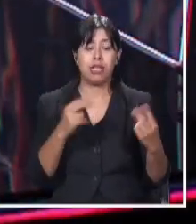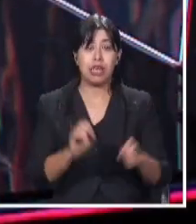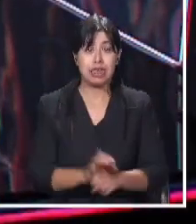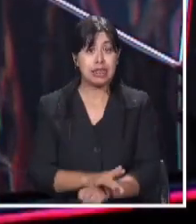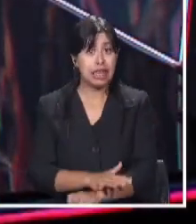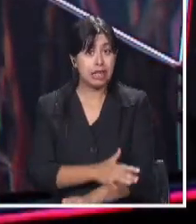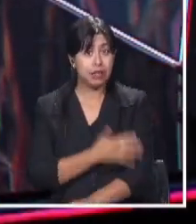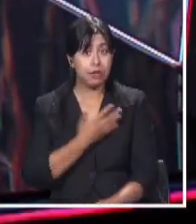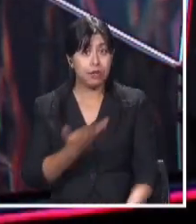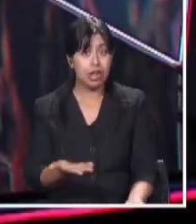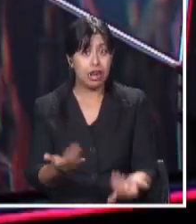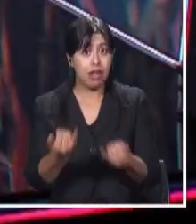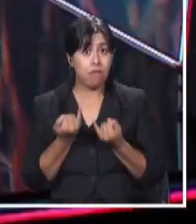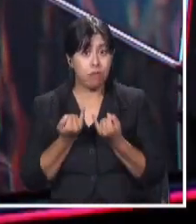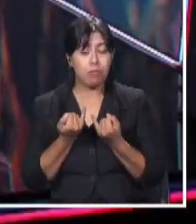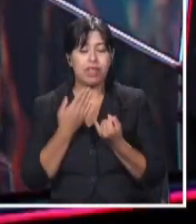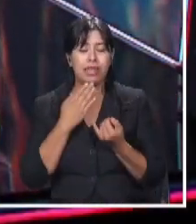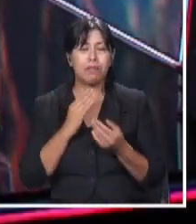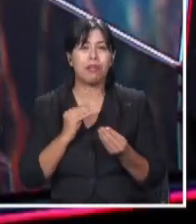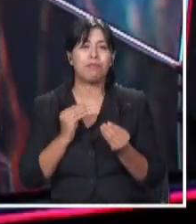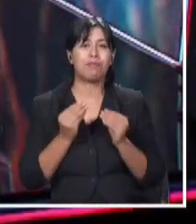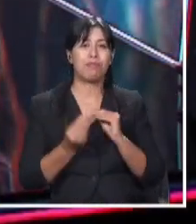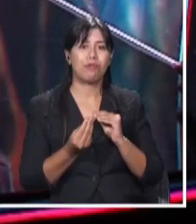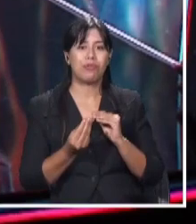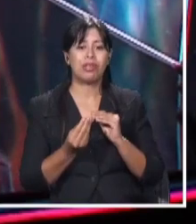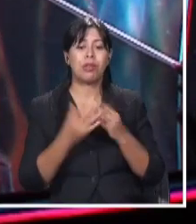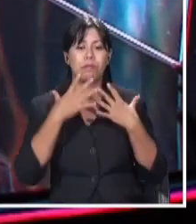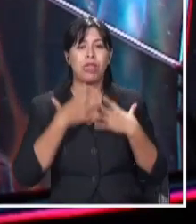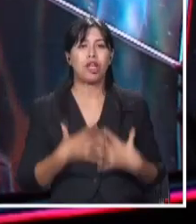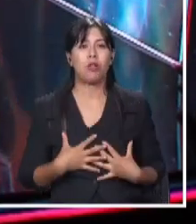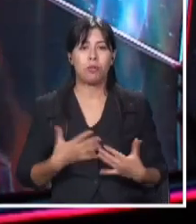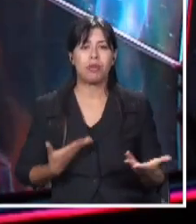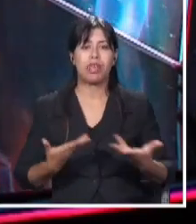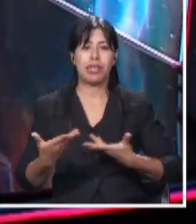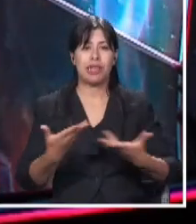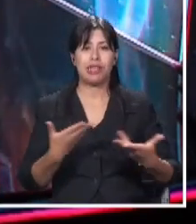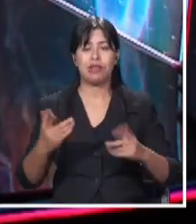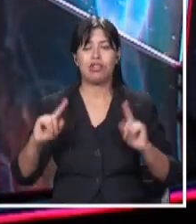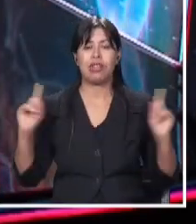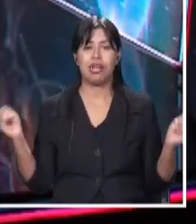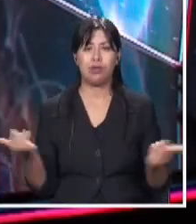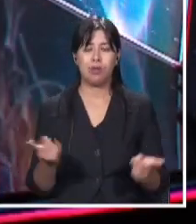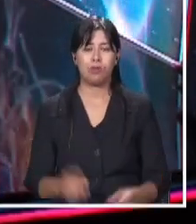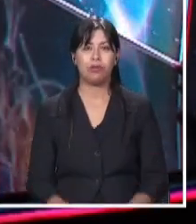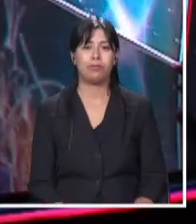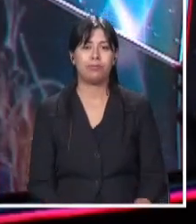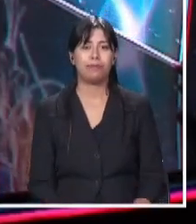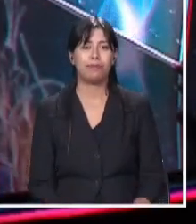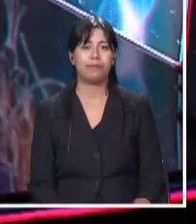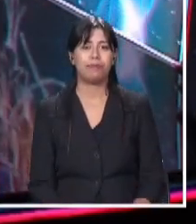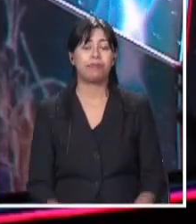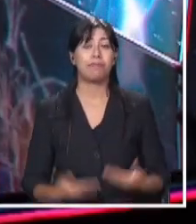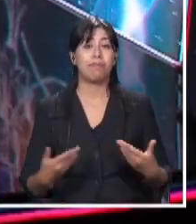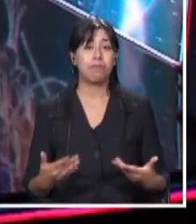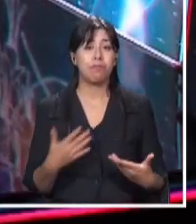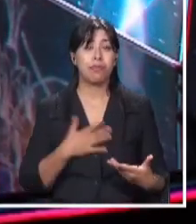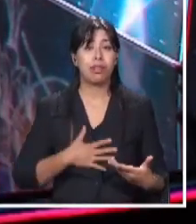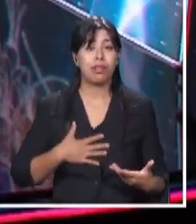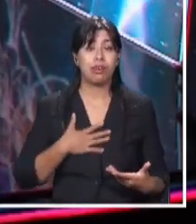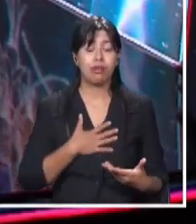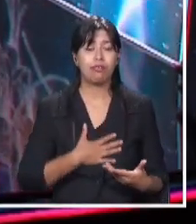pueda recibir también está modelada por la forma de mi cuerpo y la interacción con el entorno. Entonces, si queremos